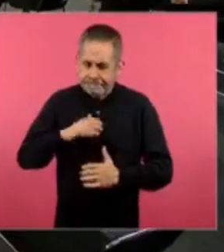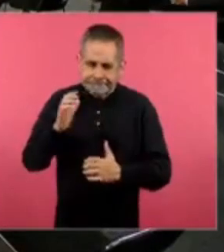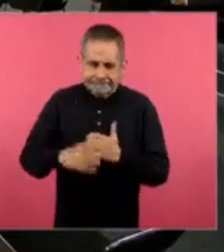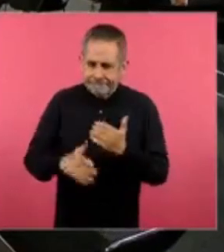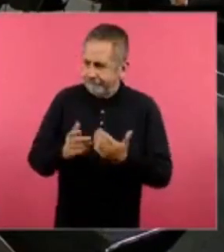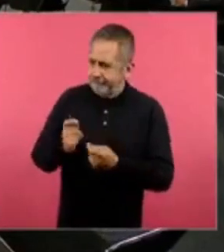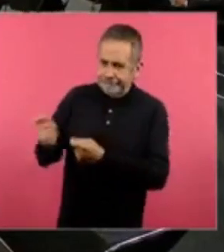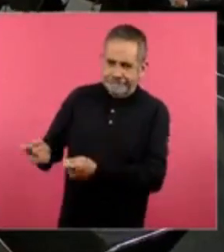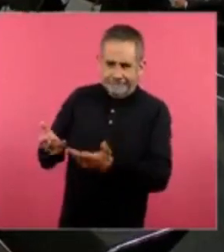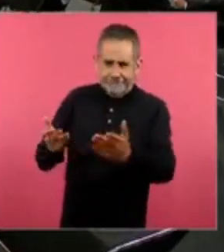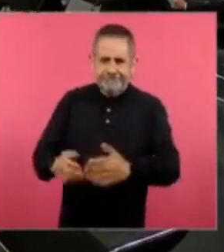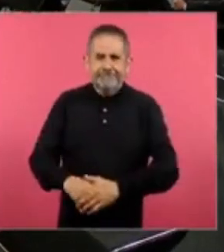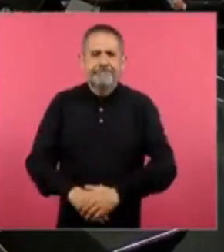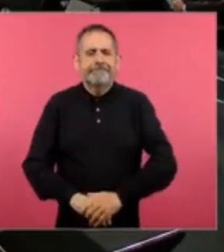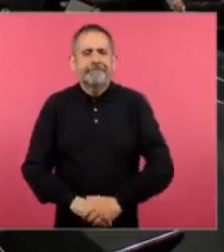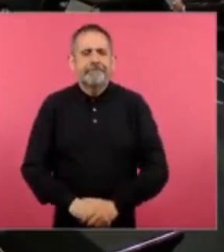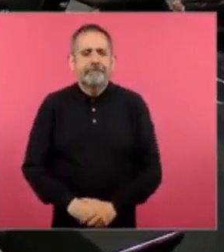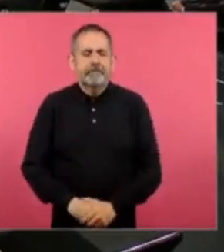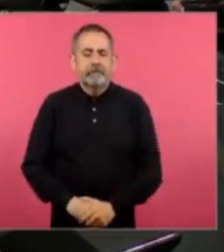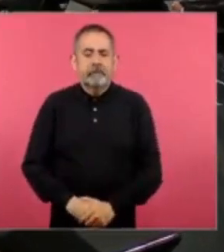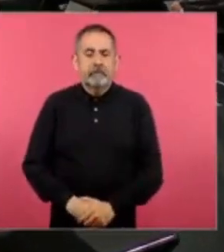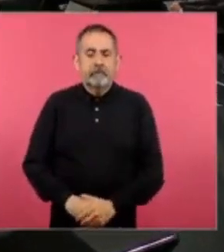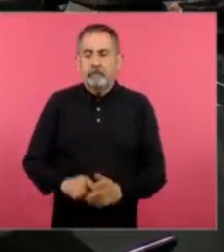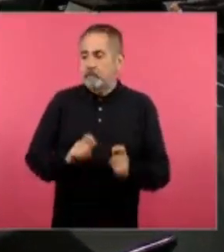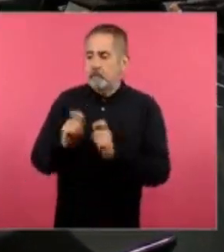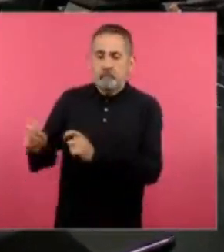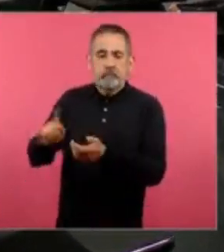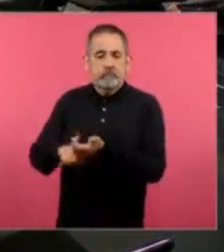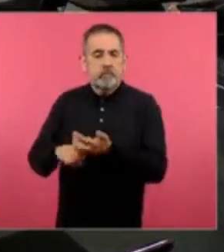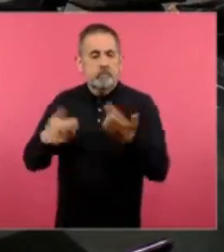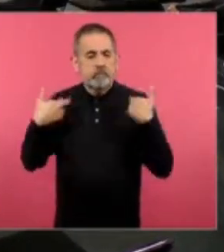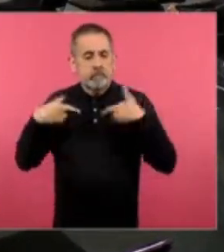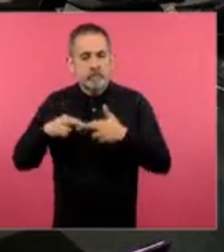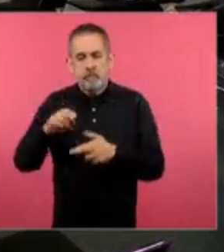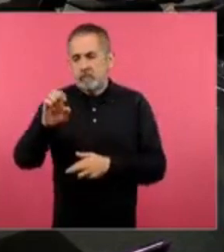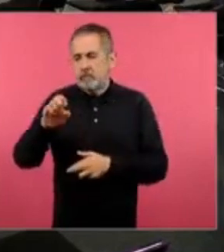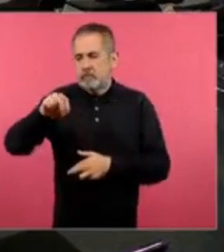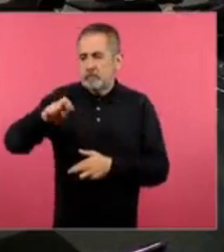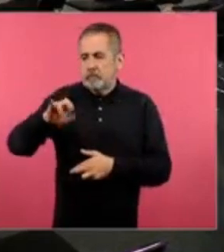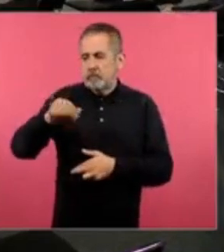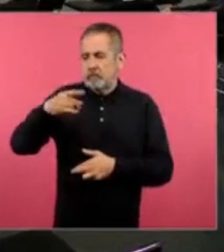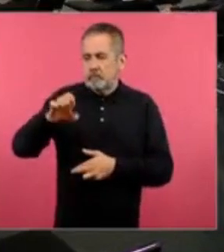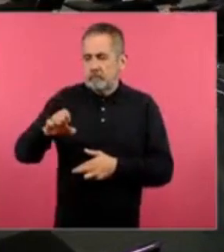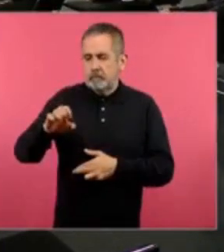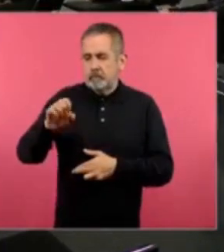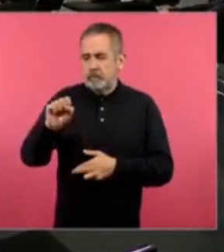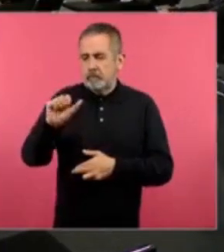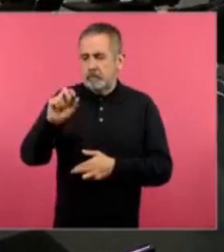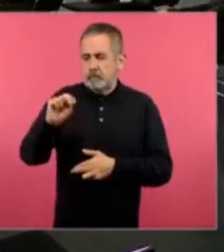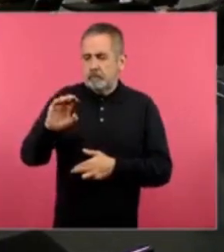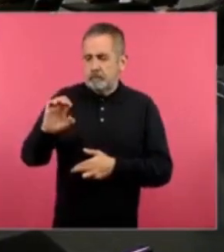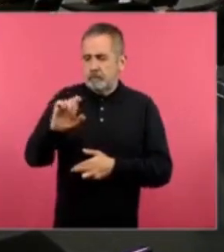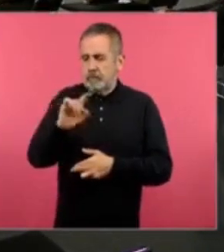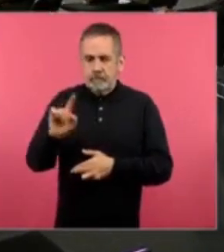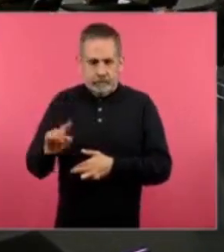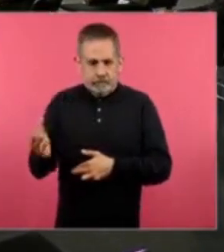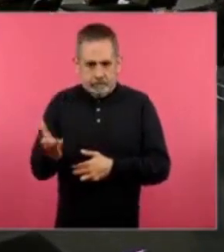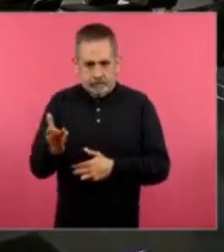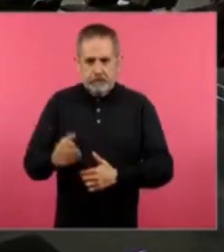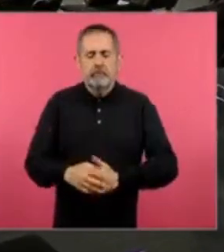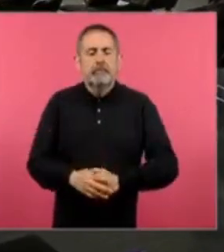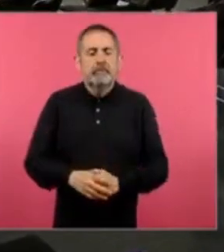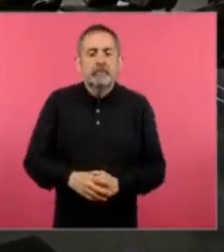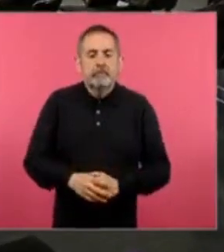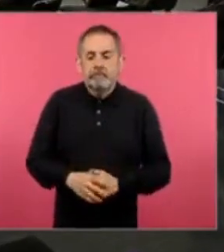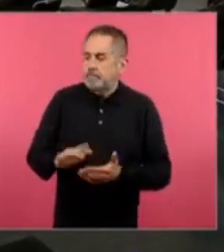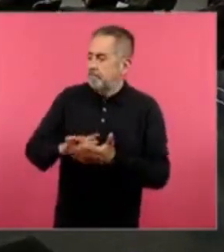maestra. Le damos la palabra al maestro Enrique Guzmán Sánchez. Gracias, maestra. Adelante. Gracias,